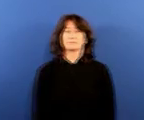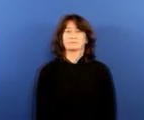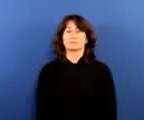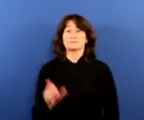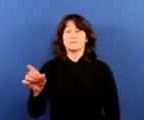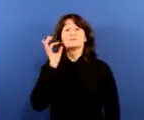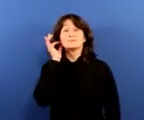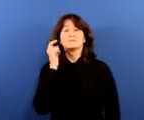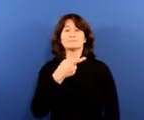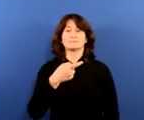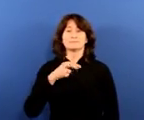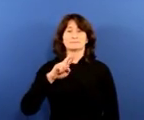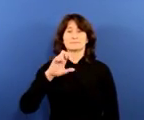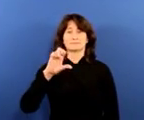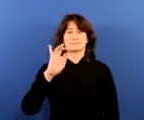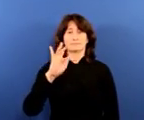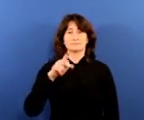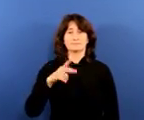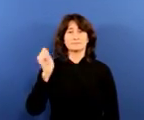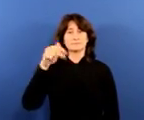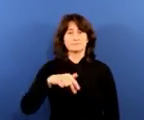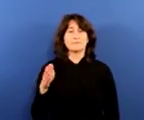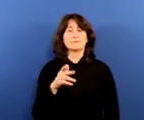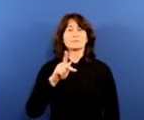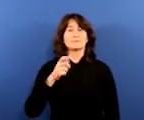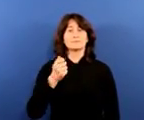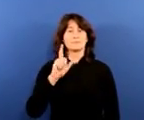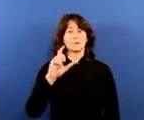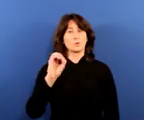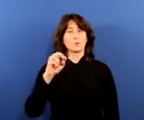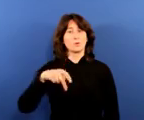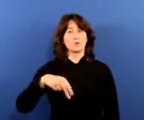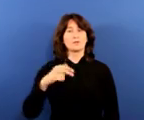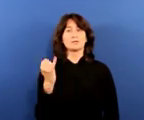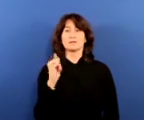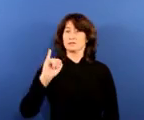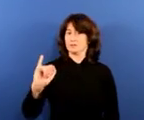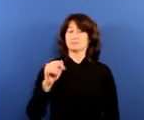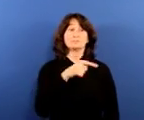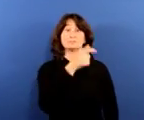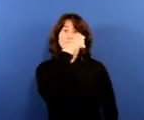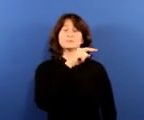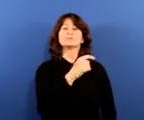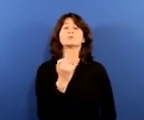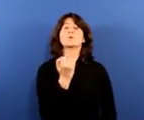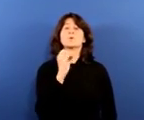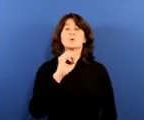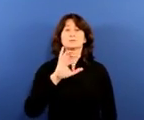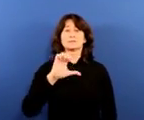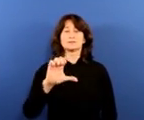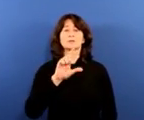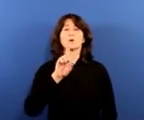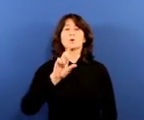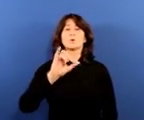desempeñado en el ámbito de la ciencia en diversos países del mundo. La diputada foral de Cultura, Miren Josune Aristondo, y el diputado foral de Medio Ambiente,